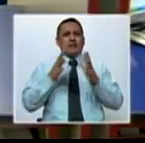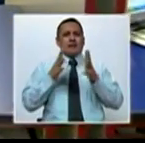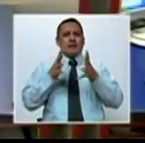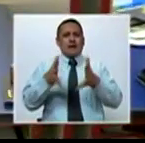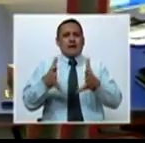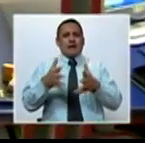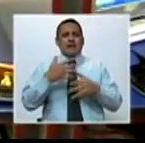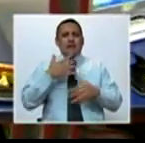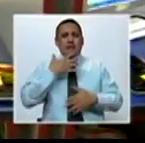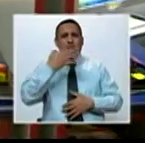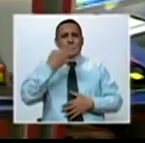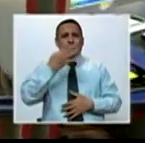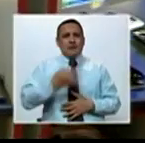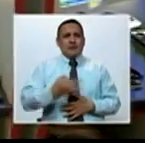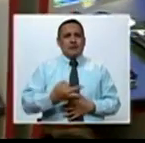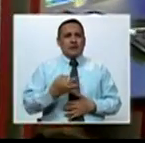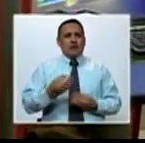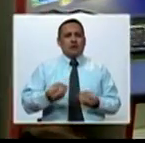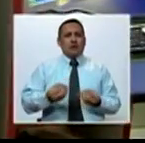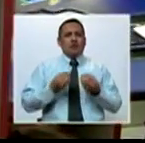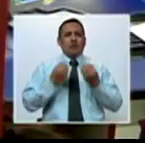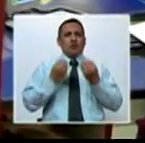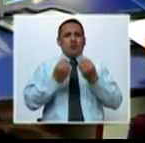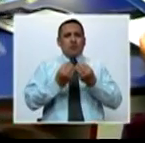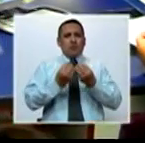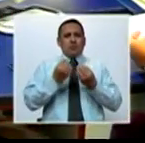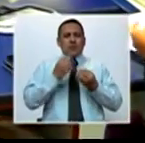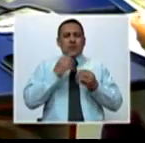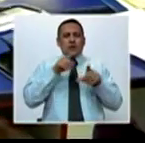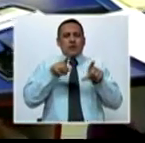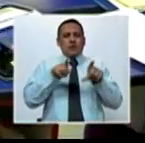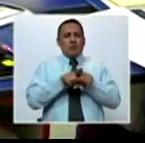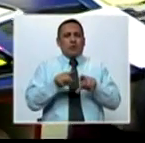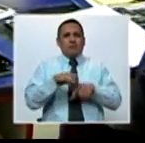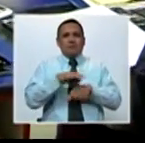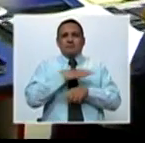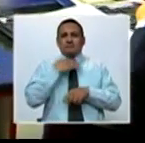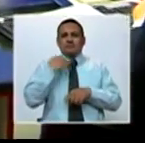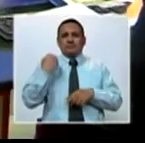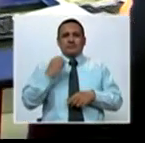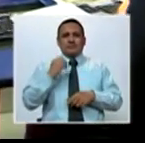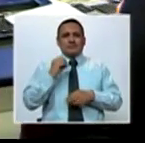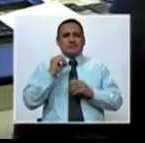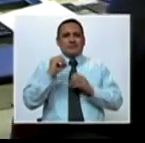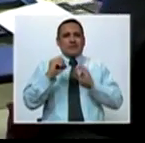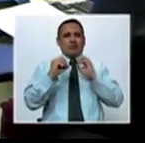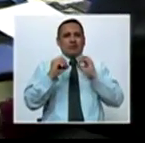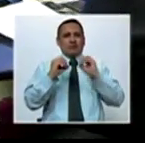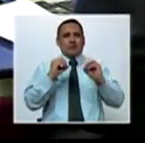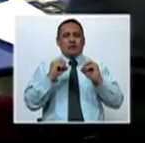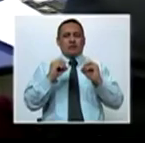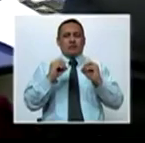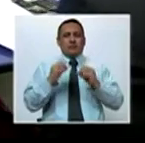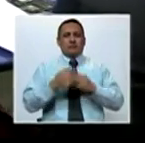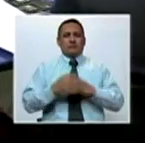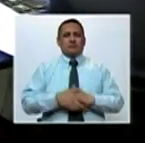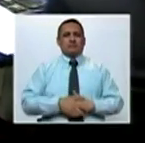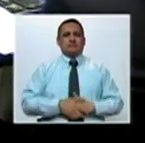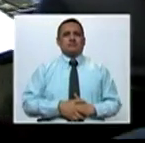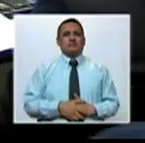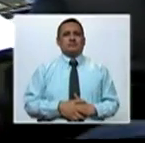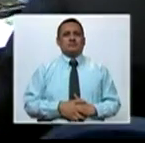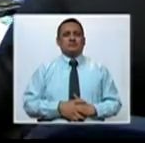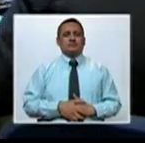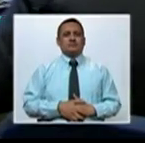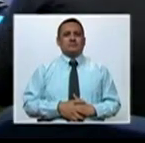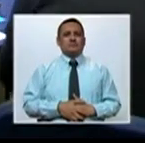dejarlo literal con una mano adelante y otra atrás ante la deuda.